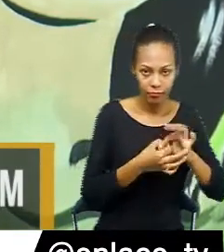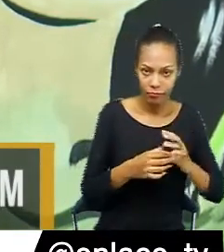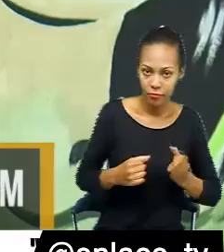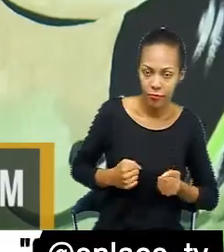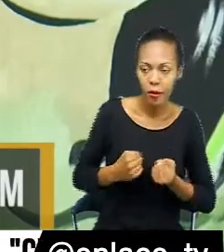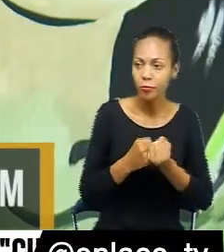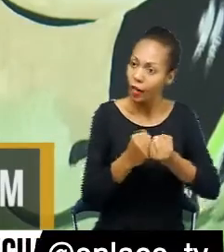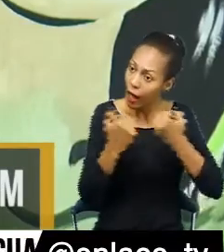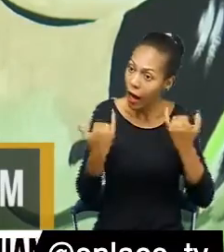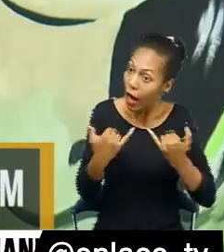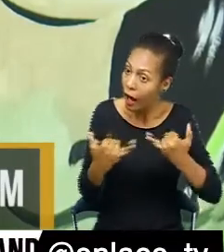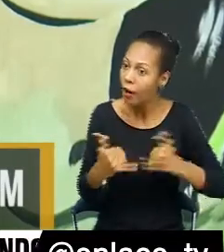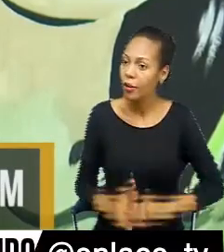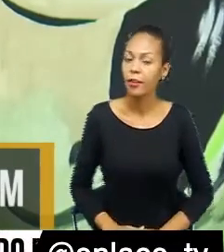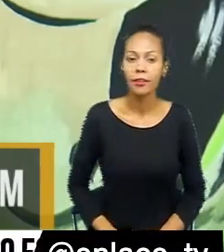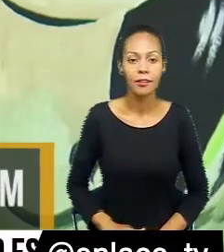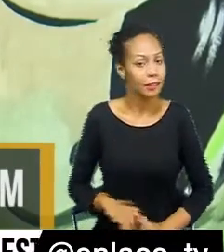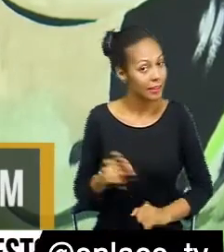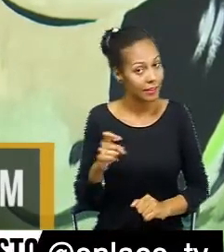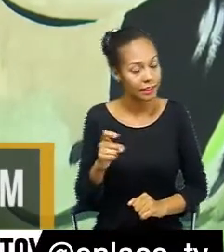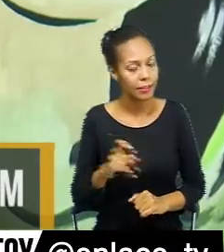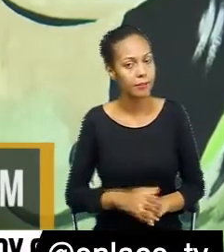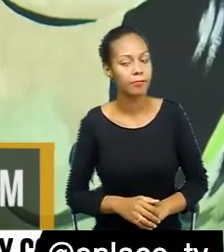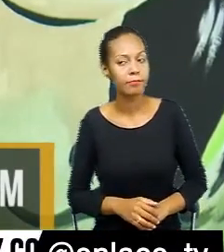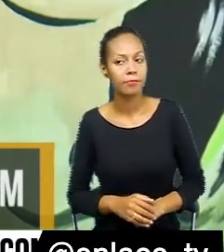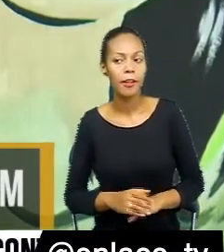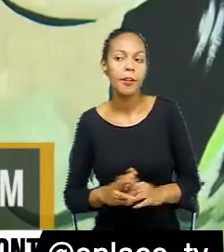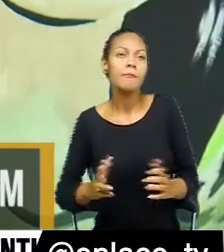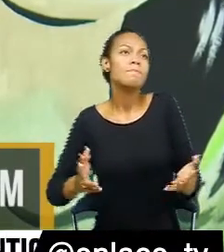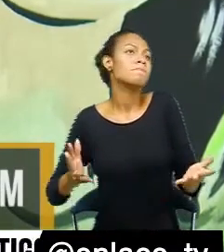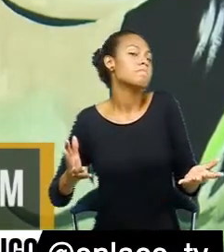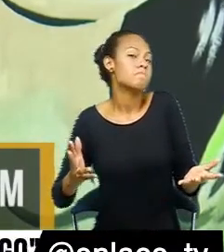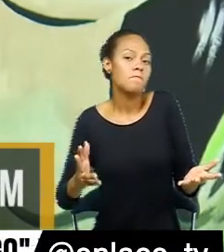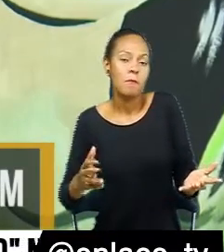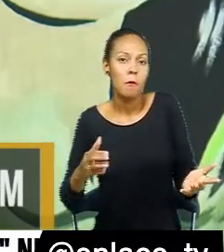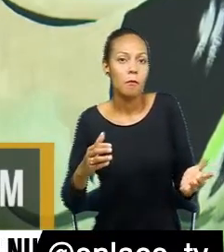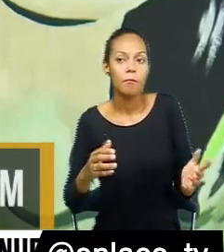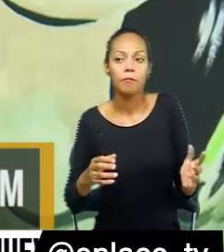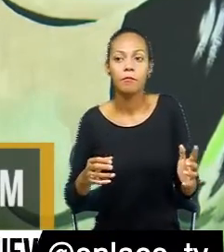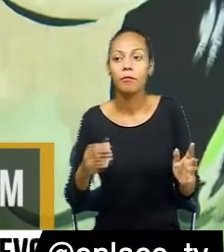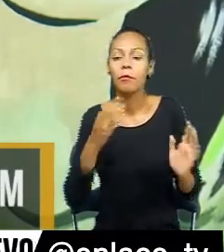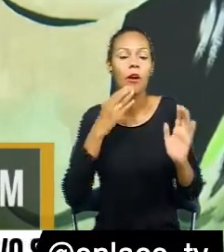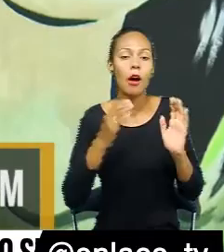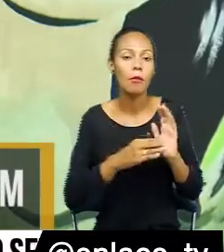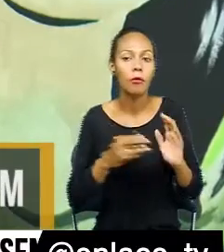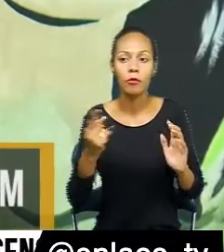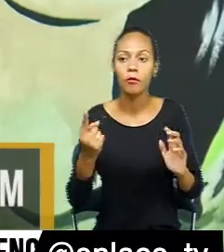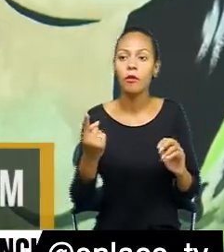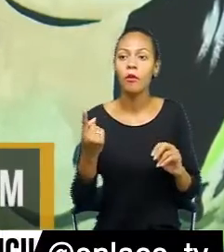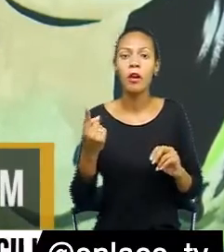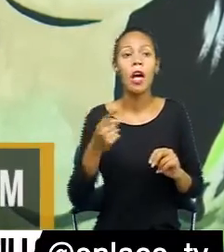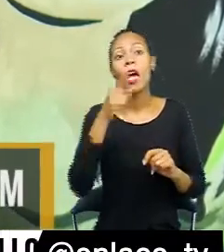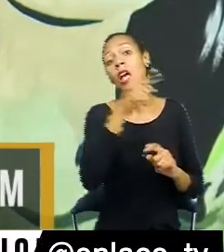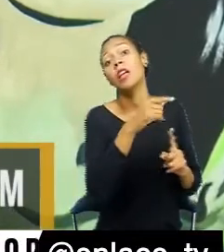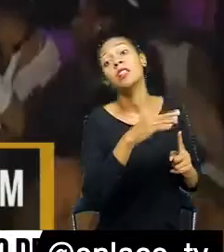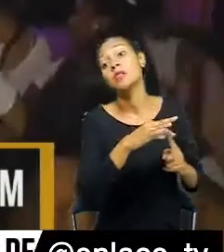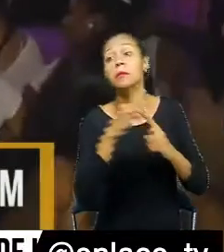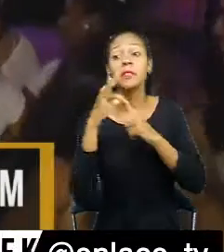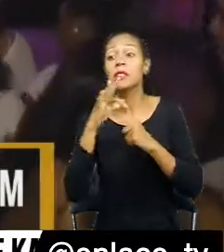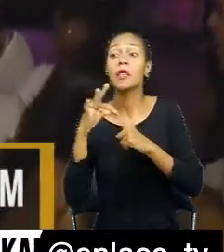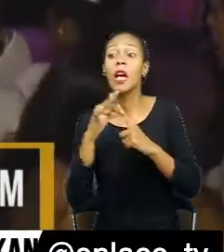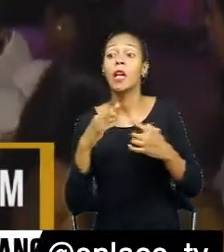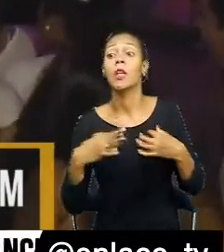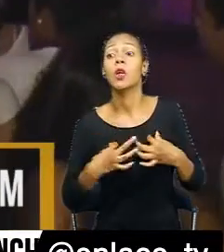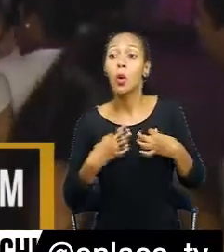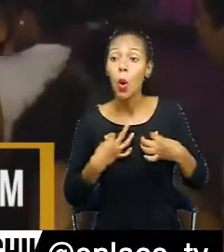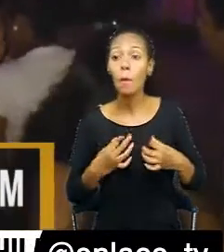está también pidiendo. Entonces no hemos hablado de un color en particular de una prenda. Como